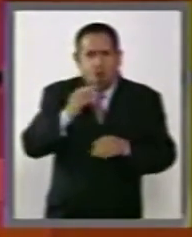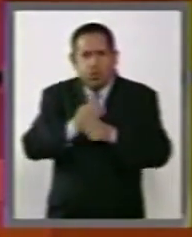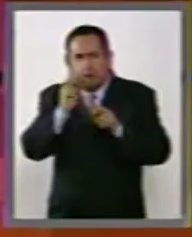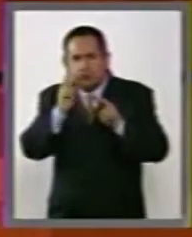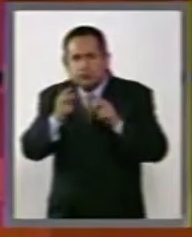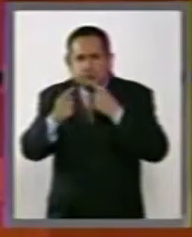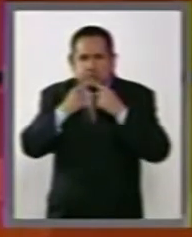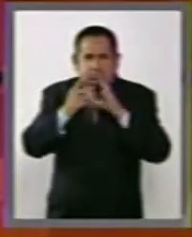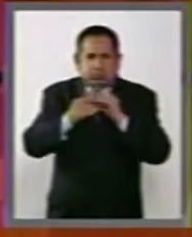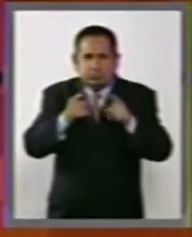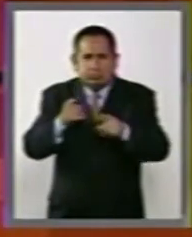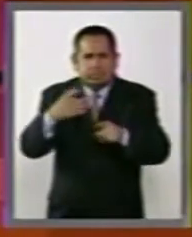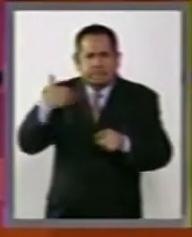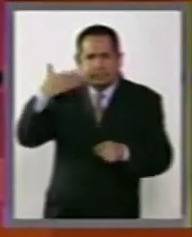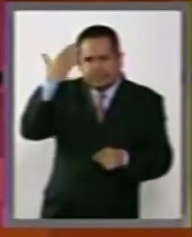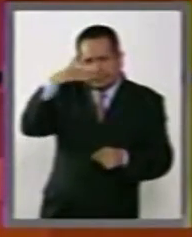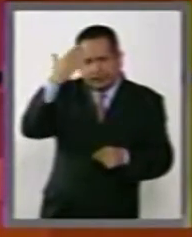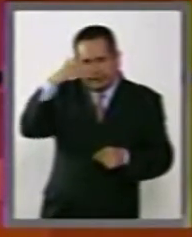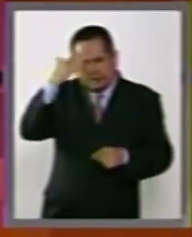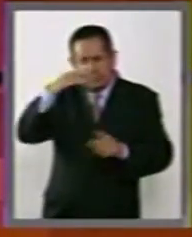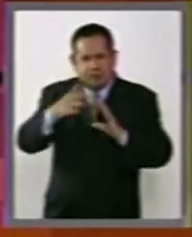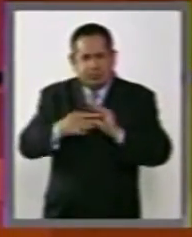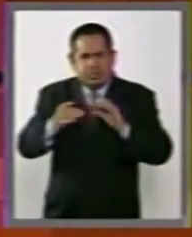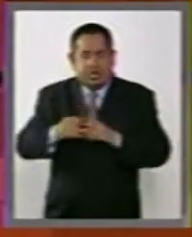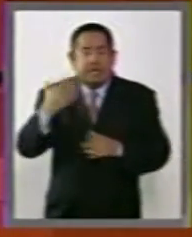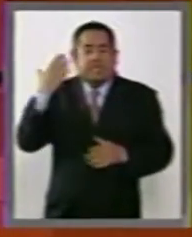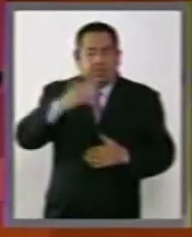debate y sabe que